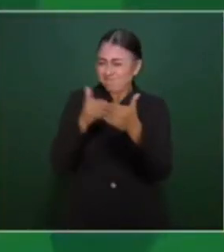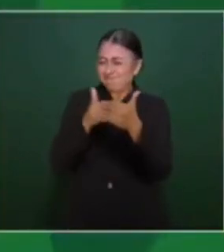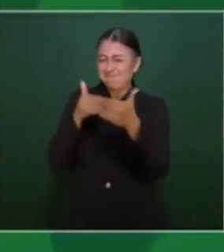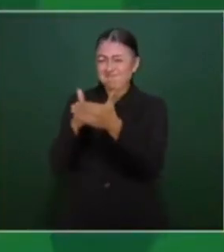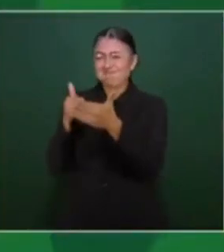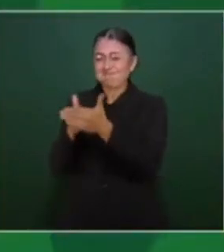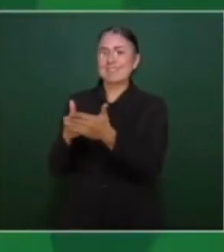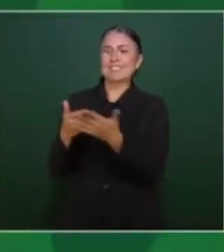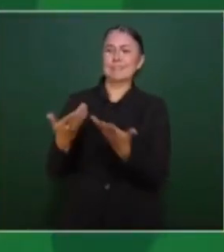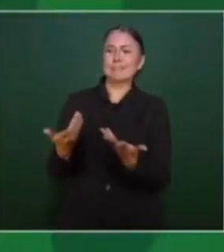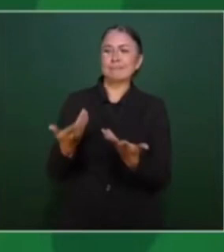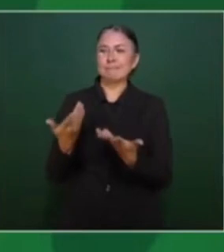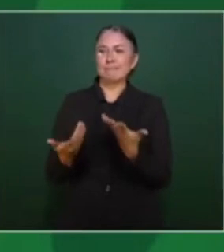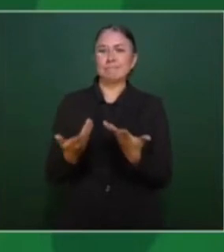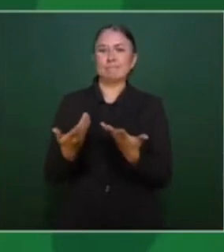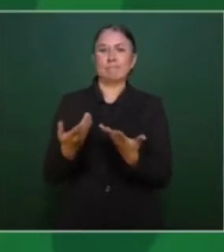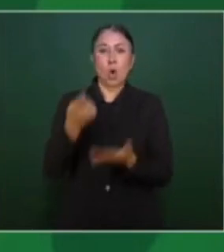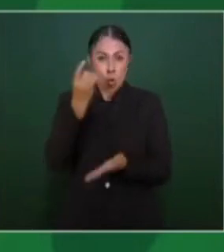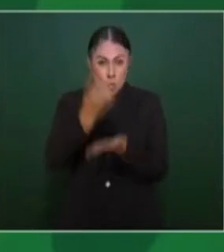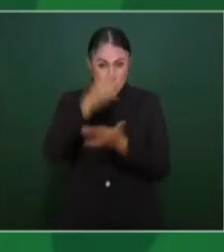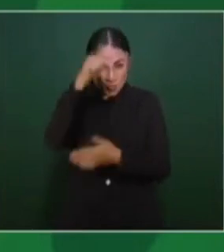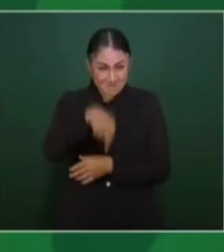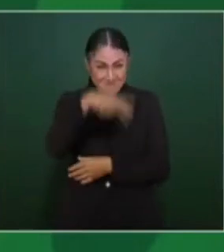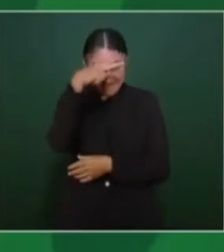un asunto de México.